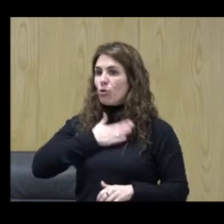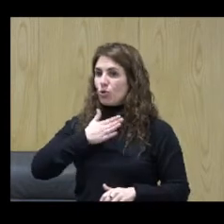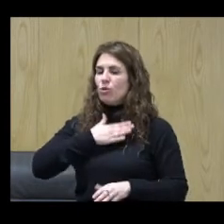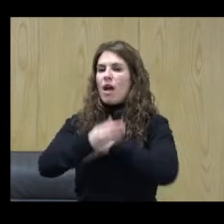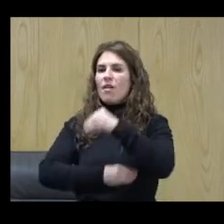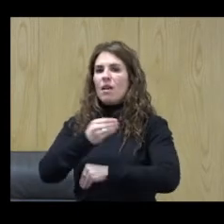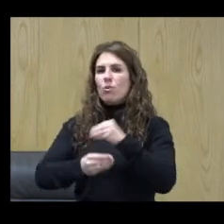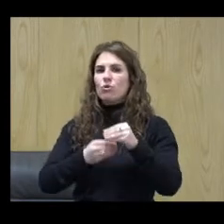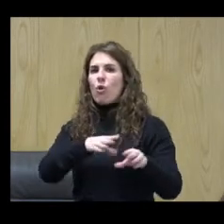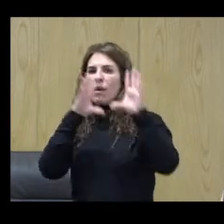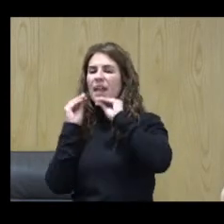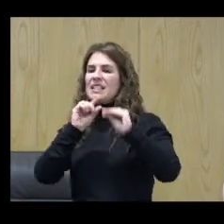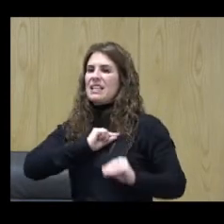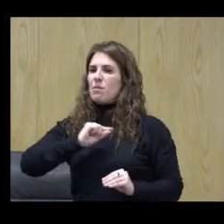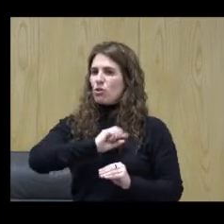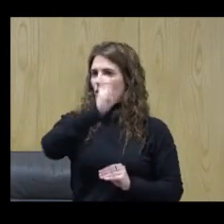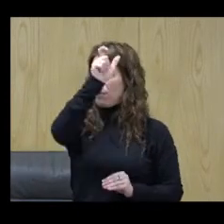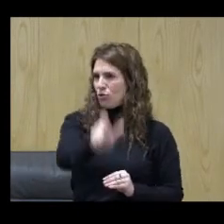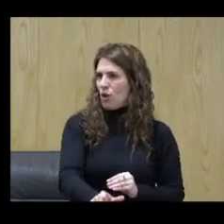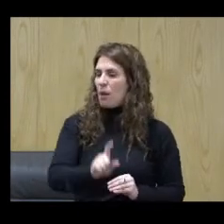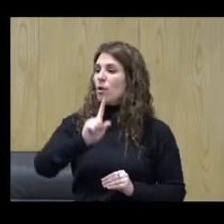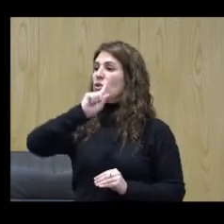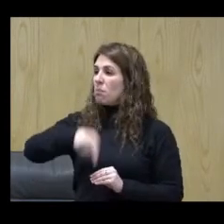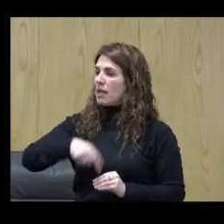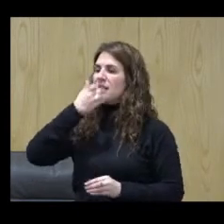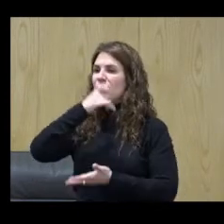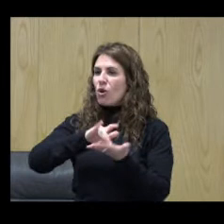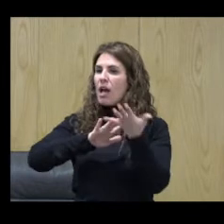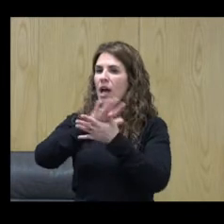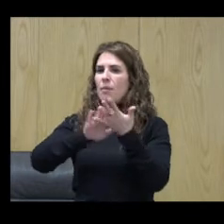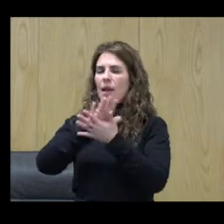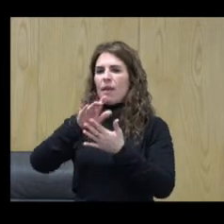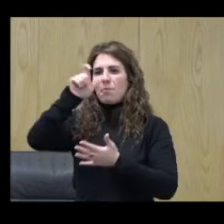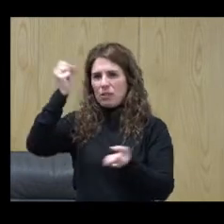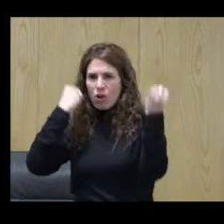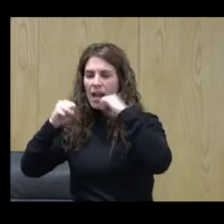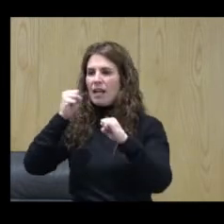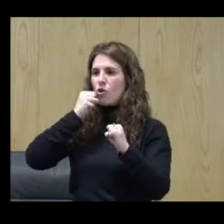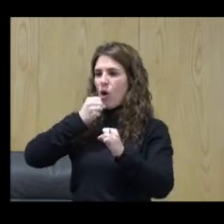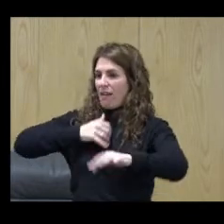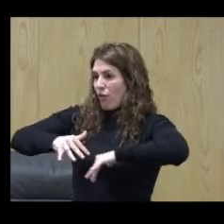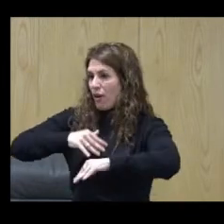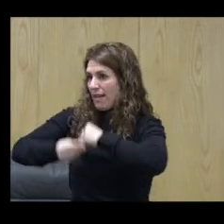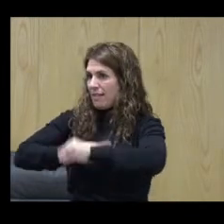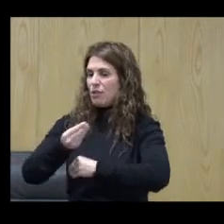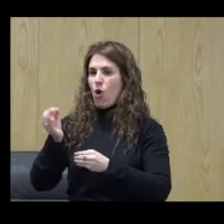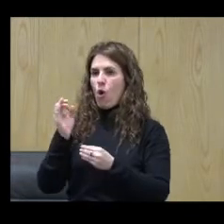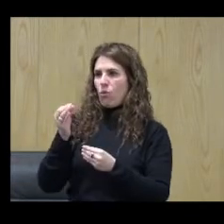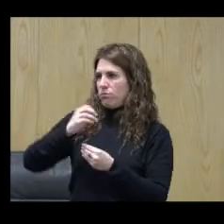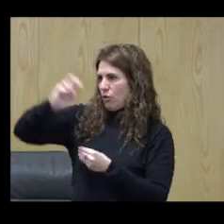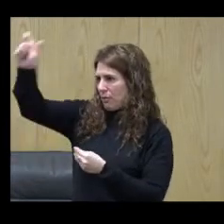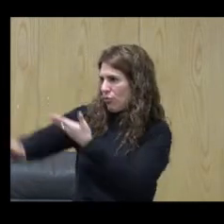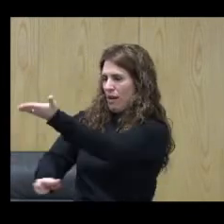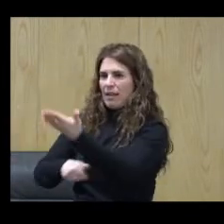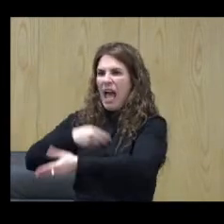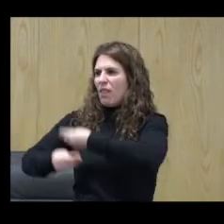manera y comprendemos los sentimientos. Pero además, cuando hablamos de personajes o de acciones o del vecino que ha hecho una cosa